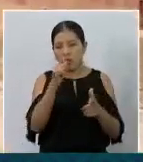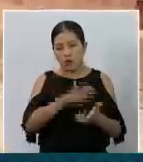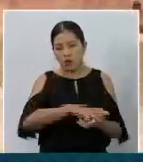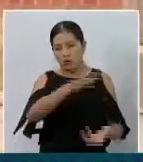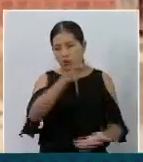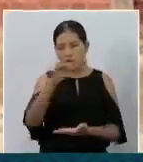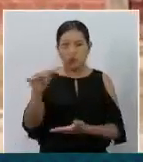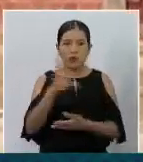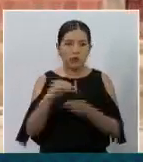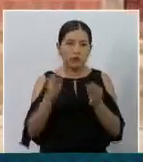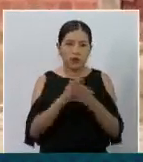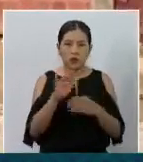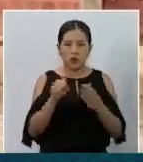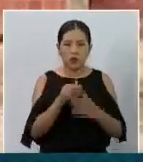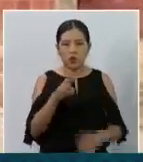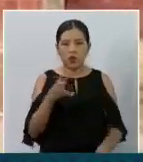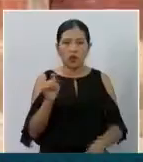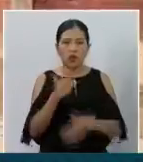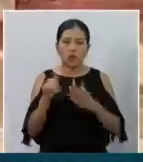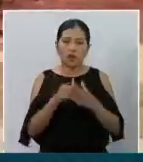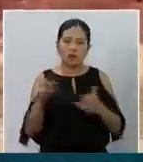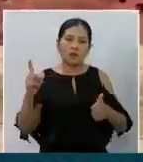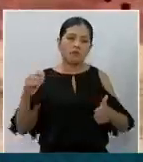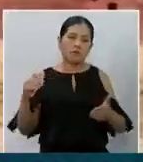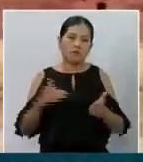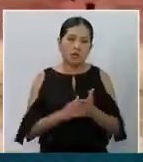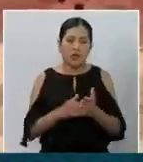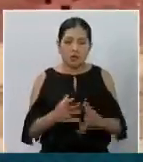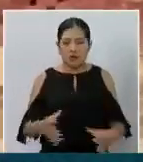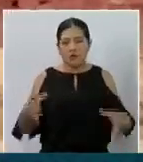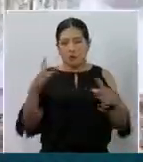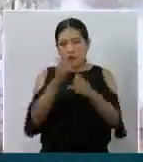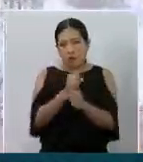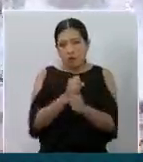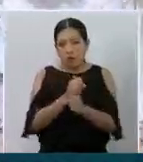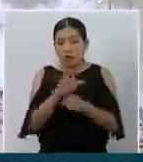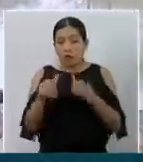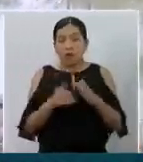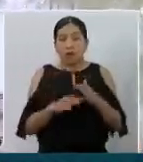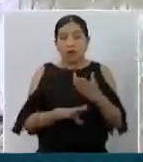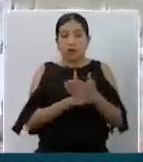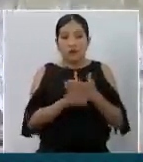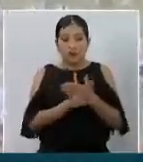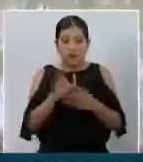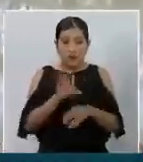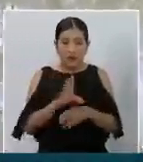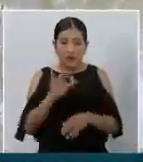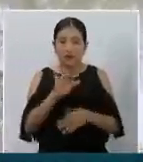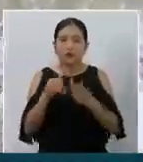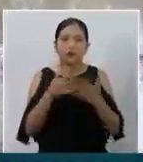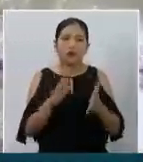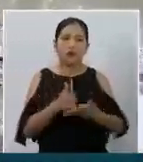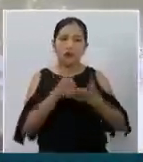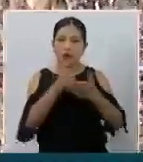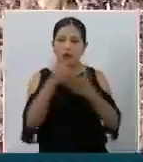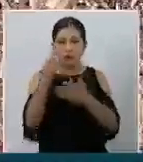también en urea, que hemos recibido más de 1000 bolsas de urea. El gobierno nacional, a través de Defensa Civil, viene gestionando ayuda para todos los